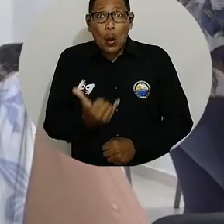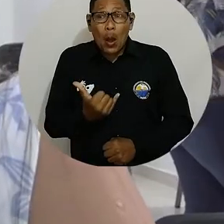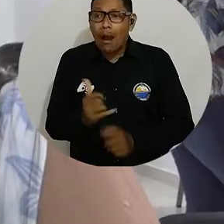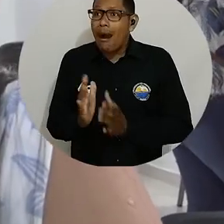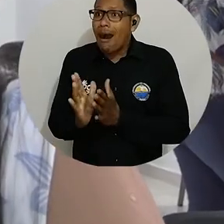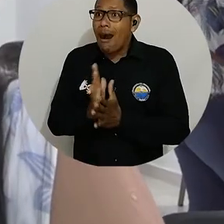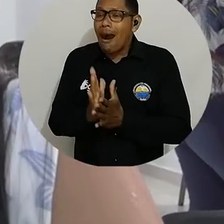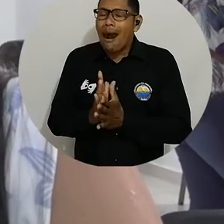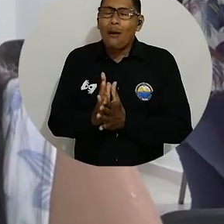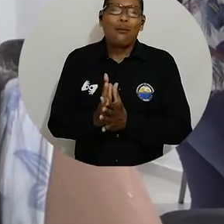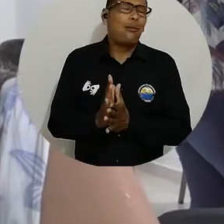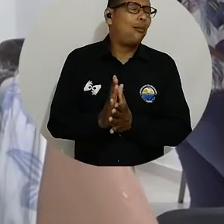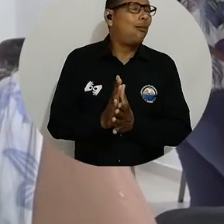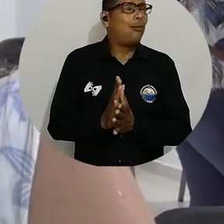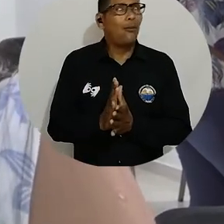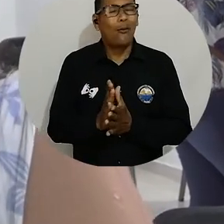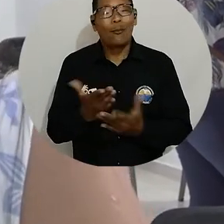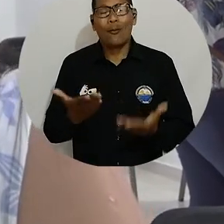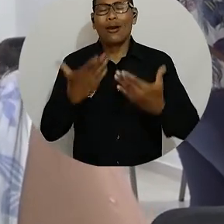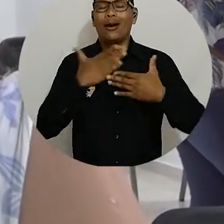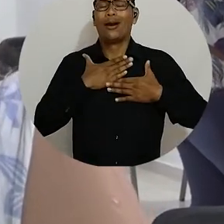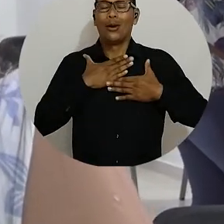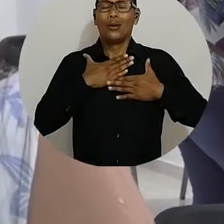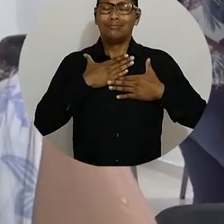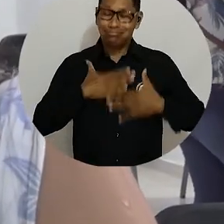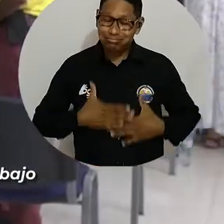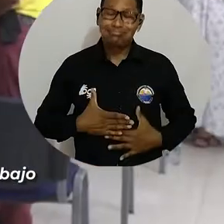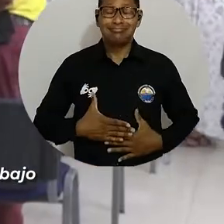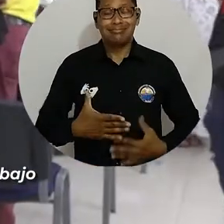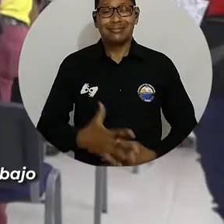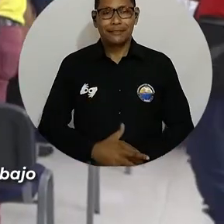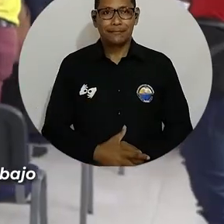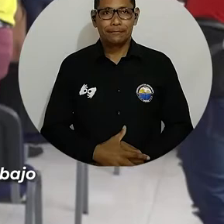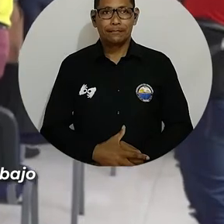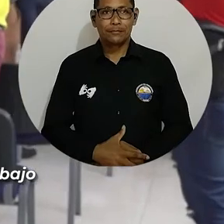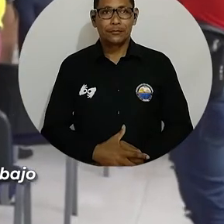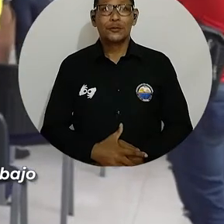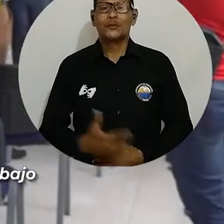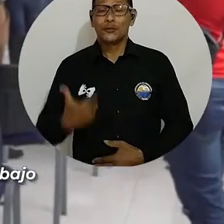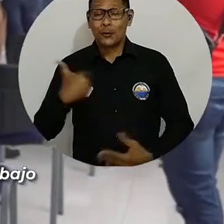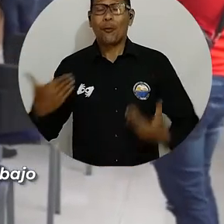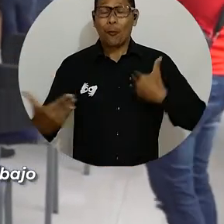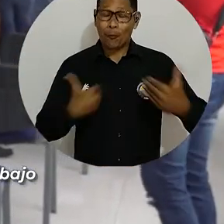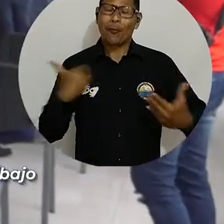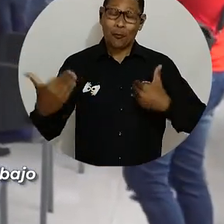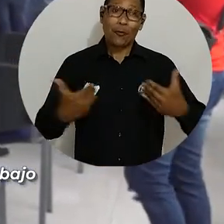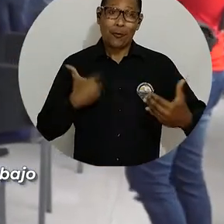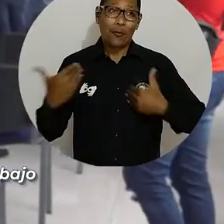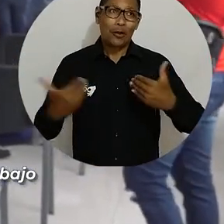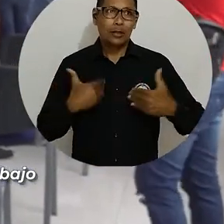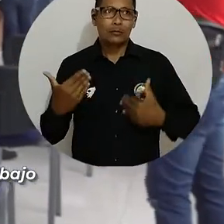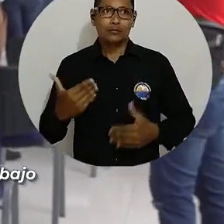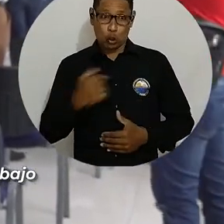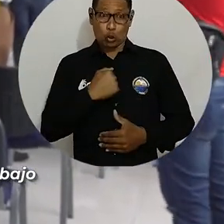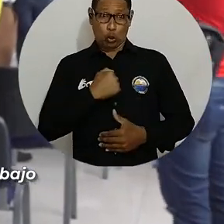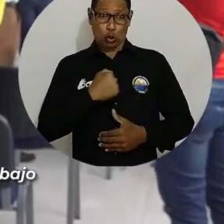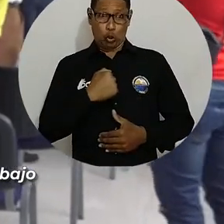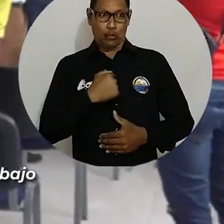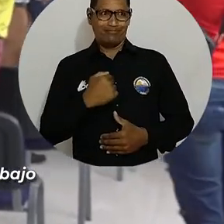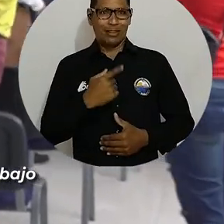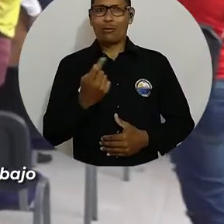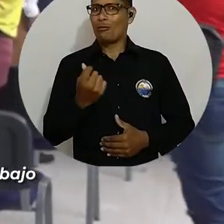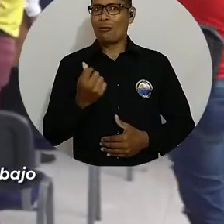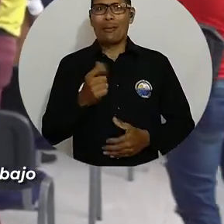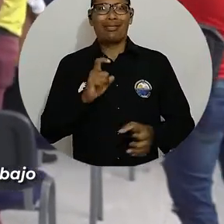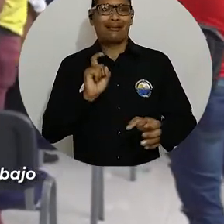de este privilegio es bastante gratificante para nosotros. Con mucha satisfacción, alegría, porque pues yo personalmente no